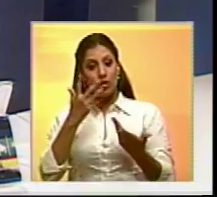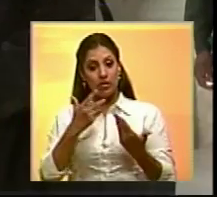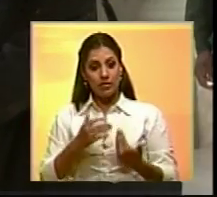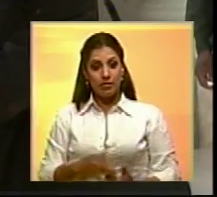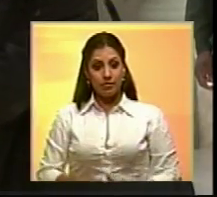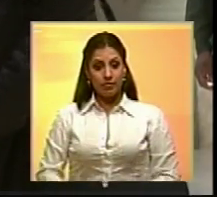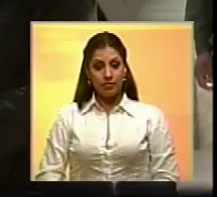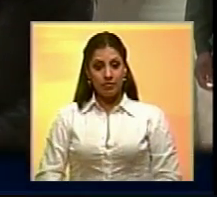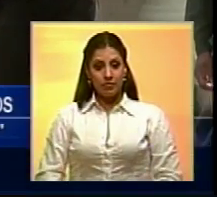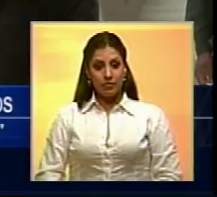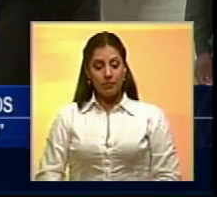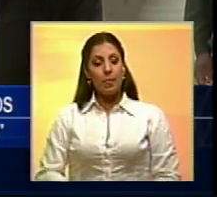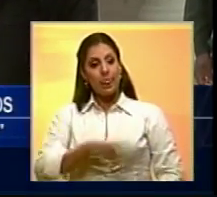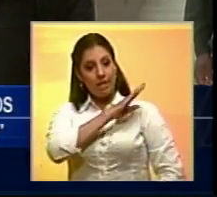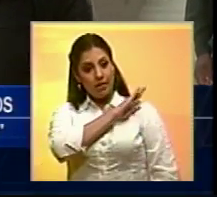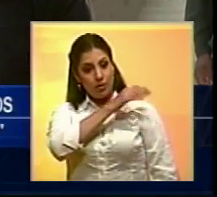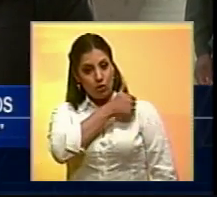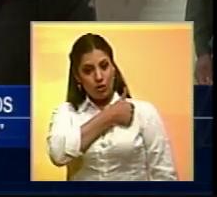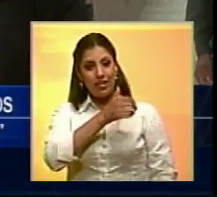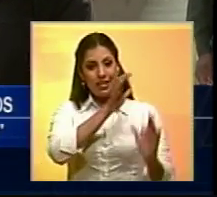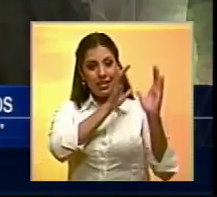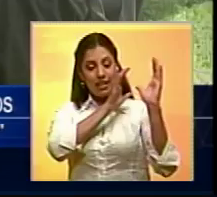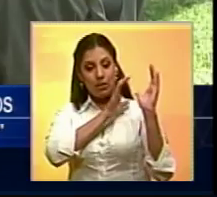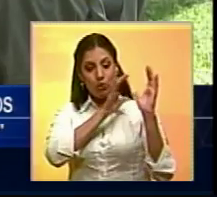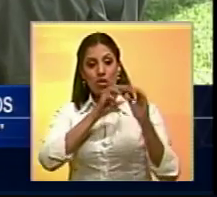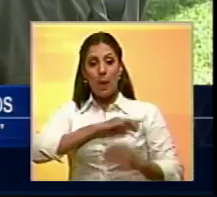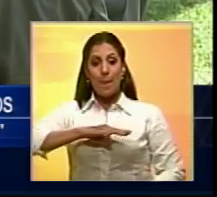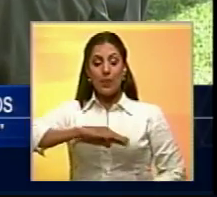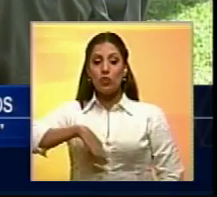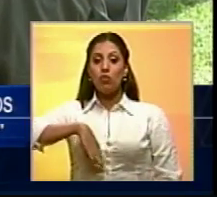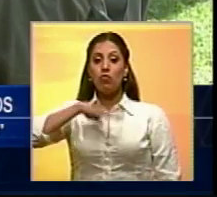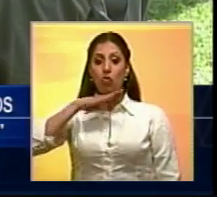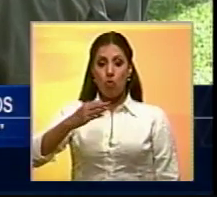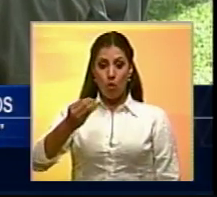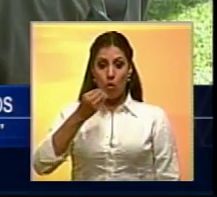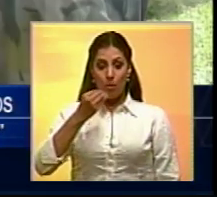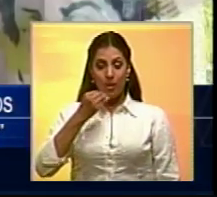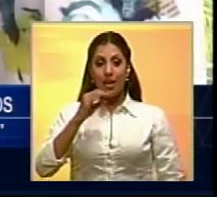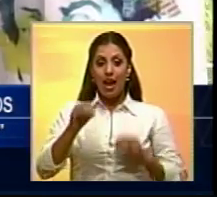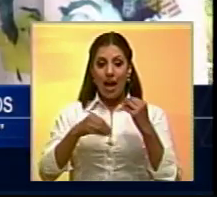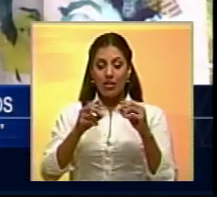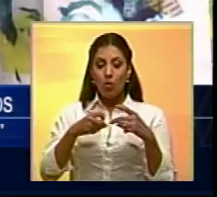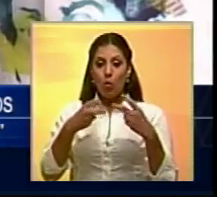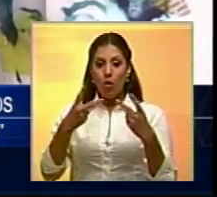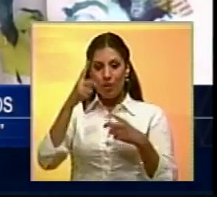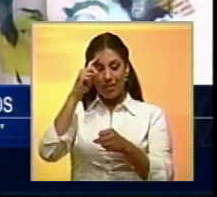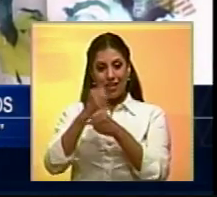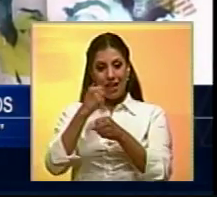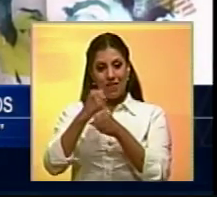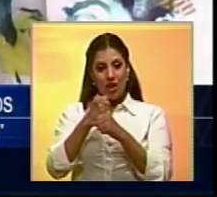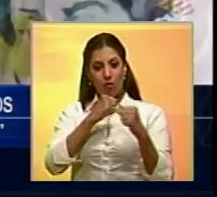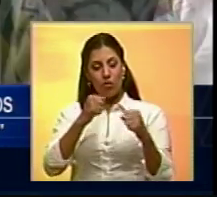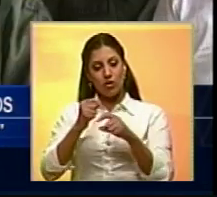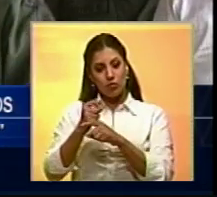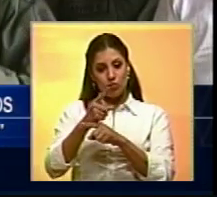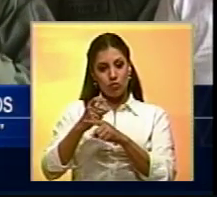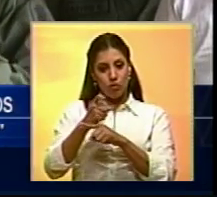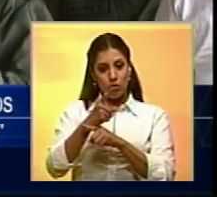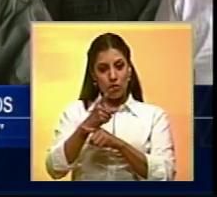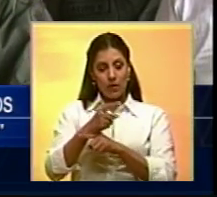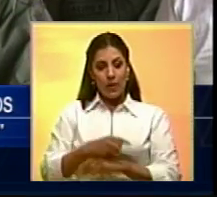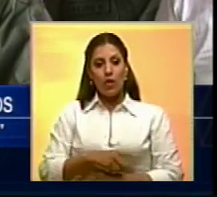información. Las autoridades encargadas de la gran misión Abastecimiento Soberano realizaron una jornada de trabajo en Fuerte Tiuna.